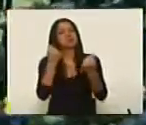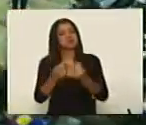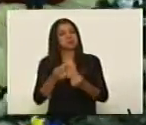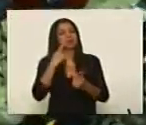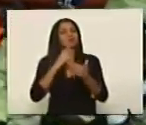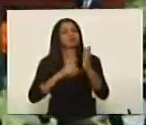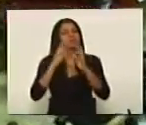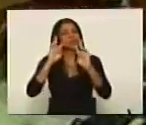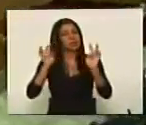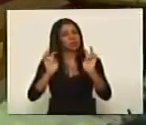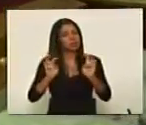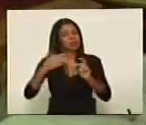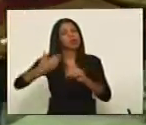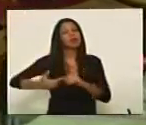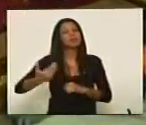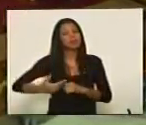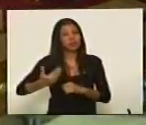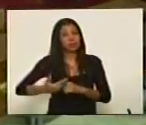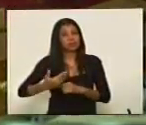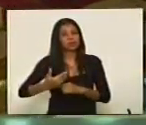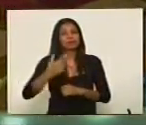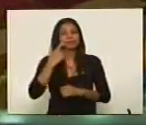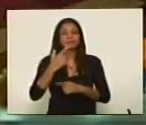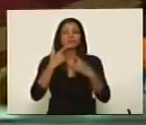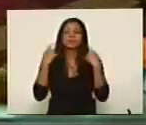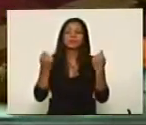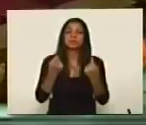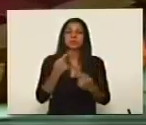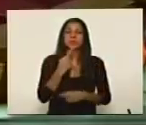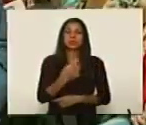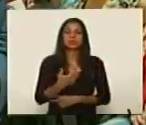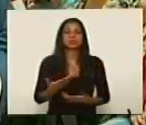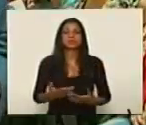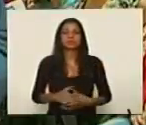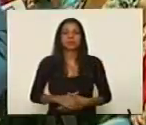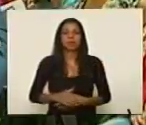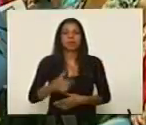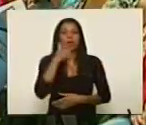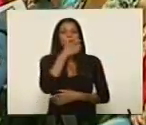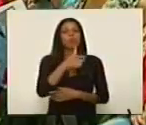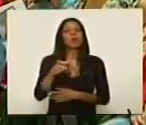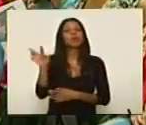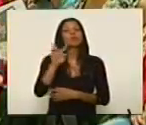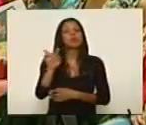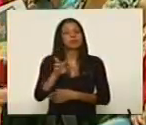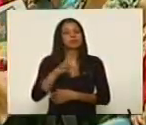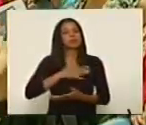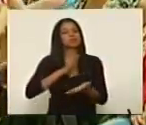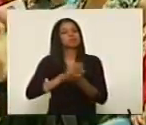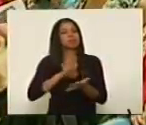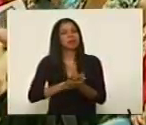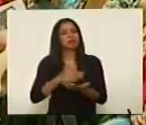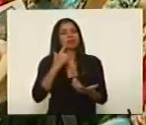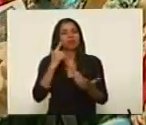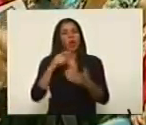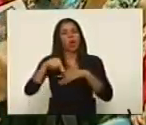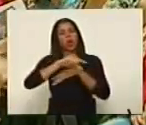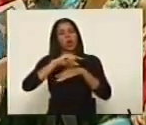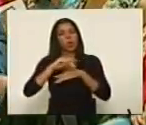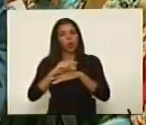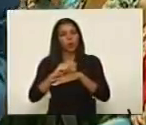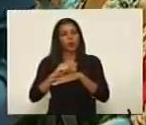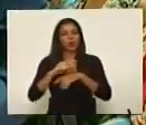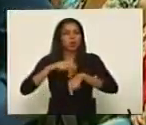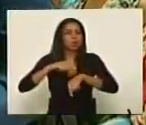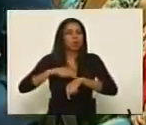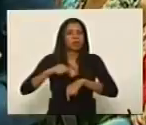economía, sino más importante aún, y esto es importante decirlo, es que nuestro pueblo pueda tener la tranquilidad de que hay un gobierno que a cualquier